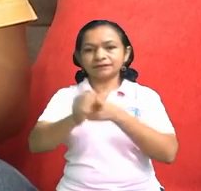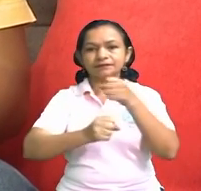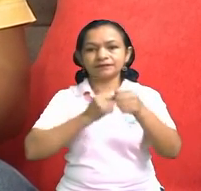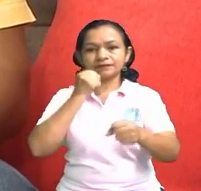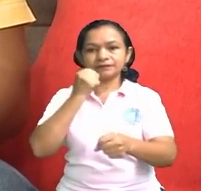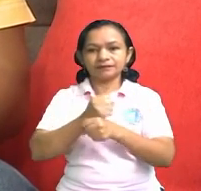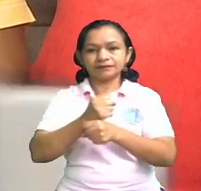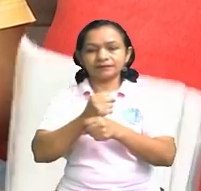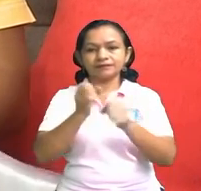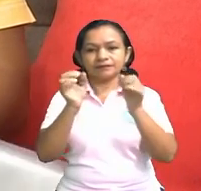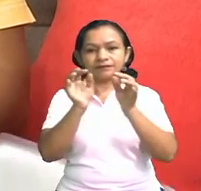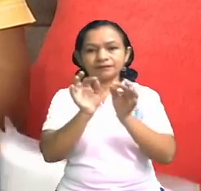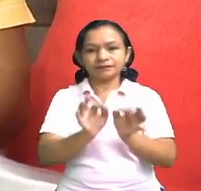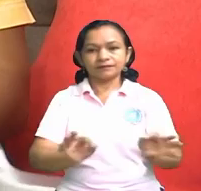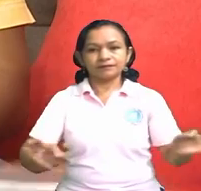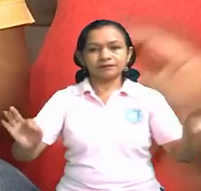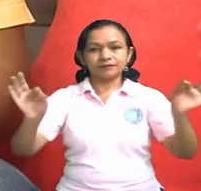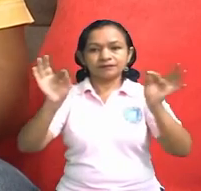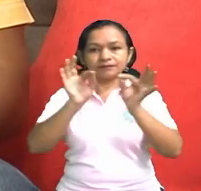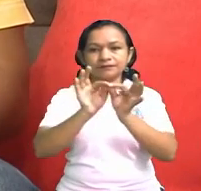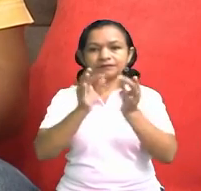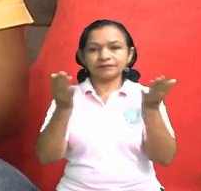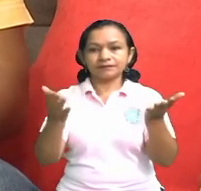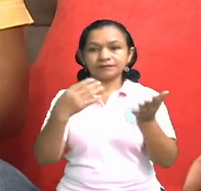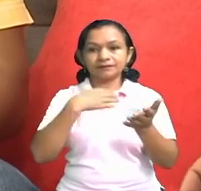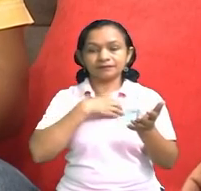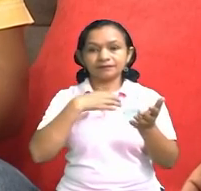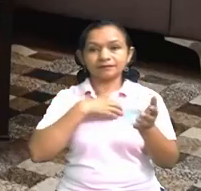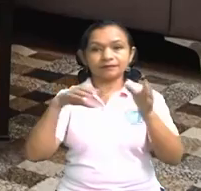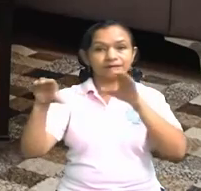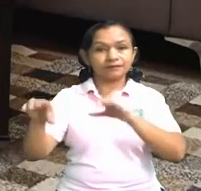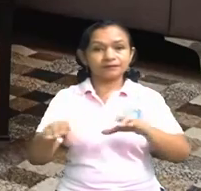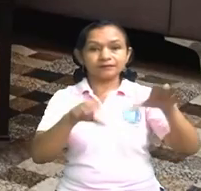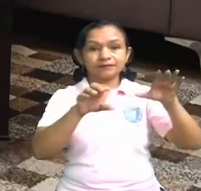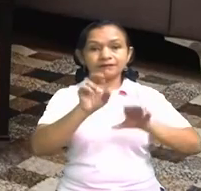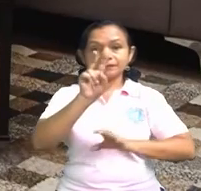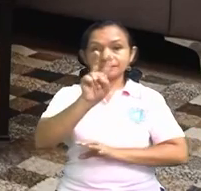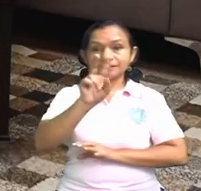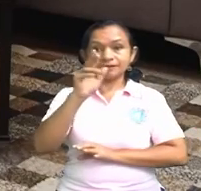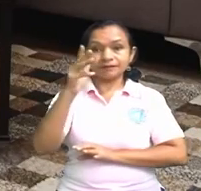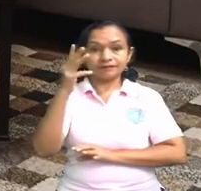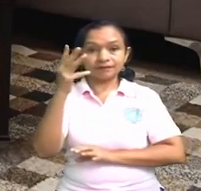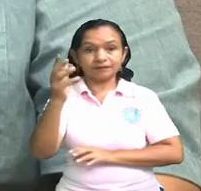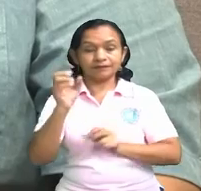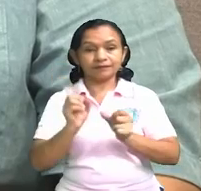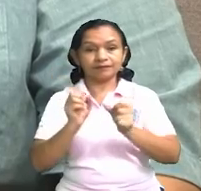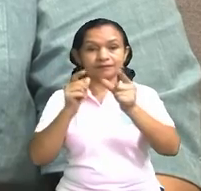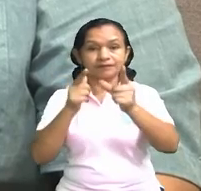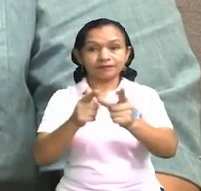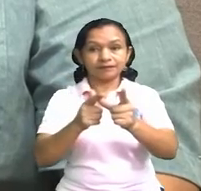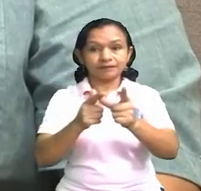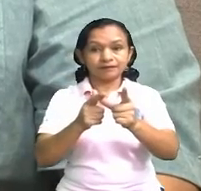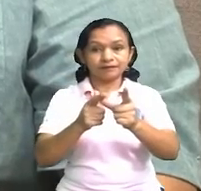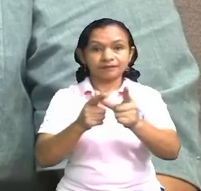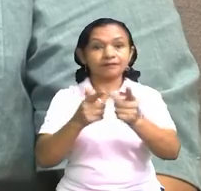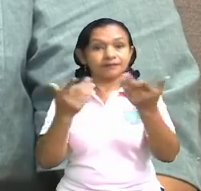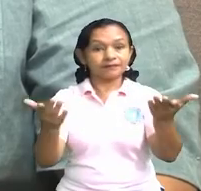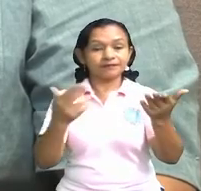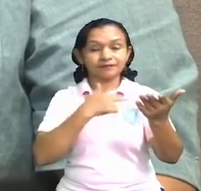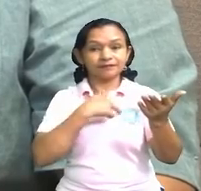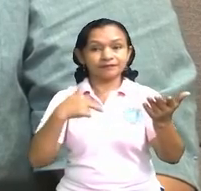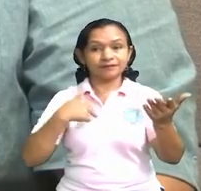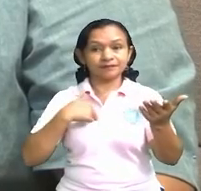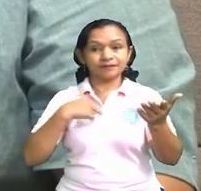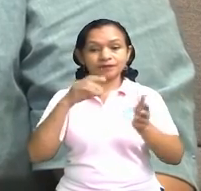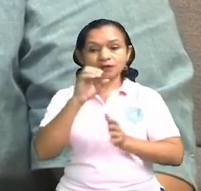aniversario de esta importante institución. Y hombre, todo el equipo. Nuestro ¿sí? evento es el 29 de octubre. Ok, ahí está.